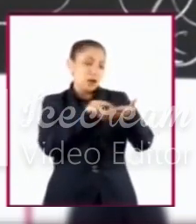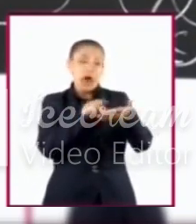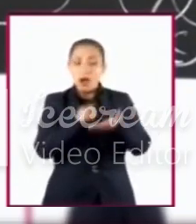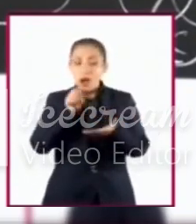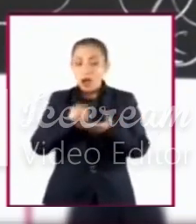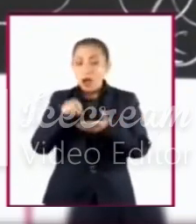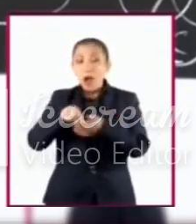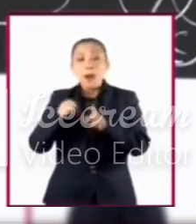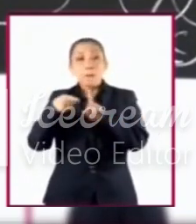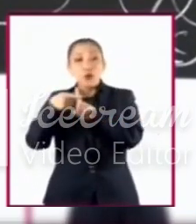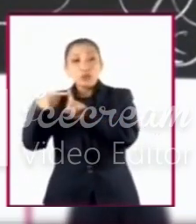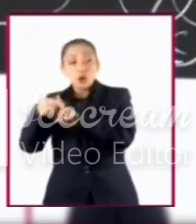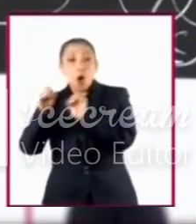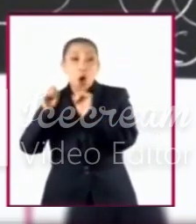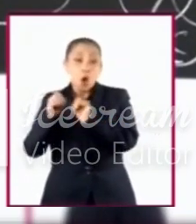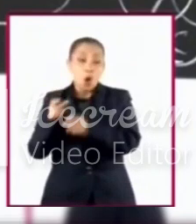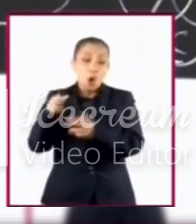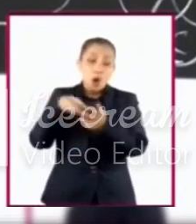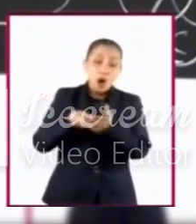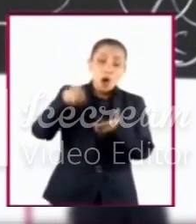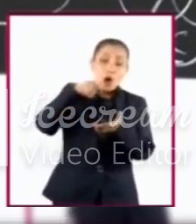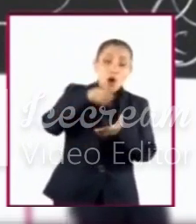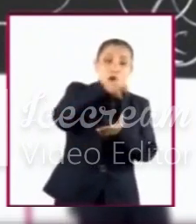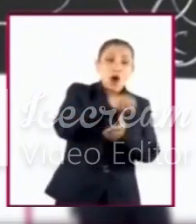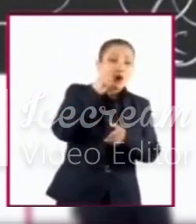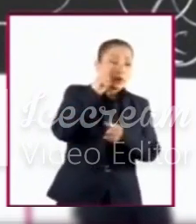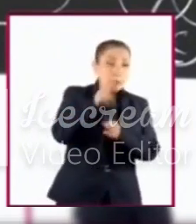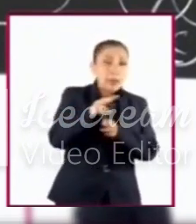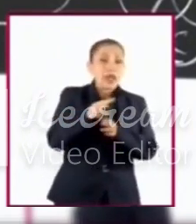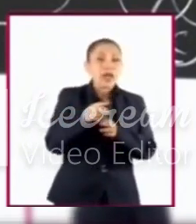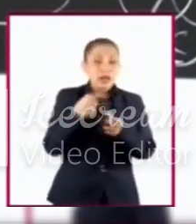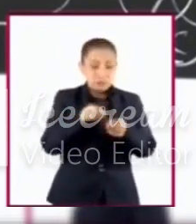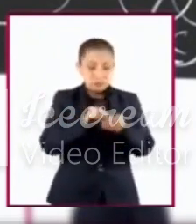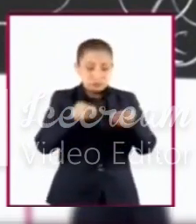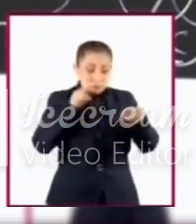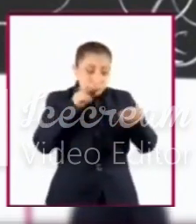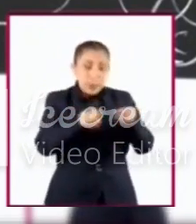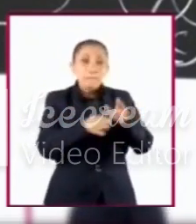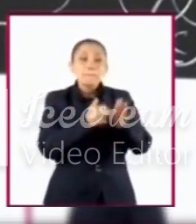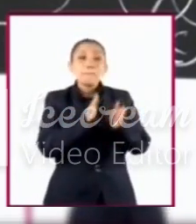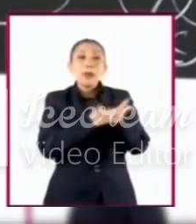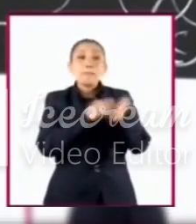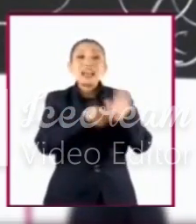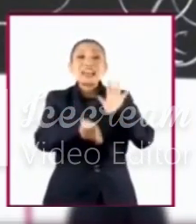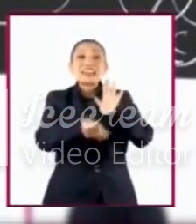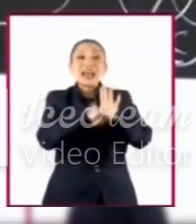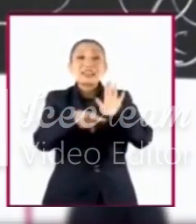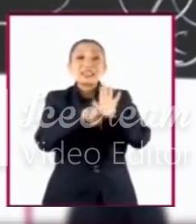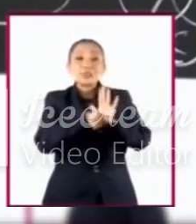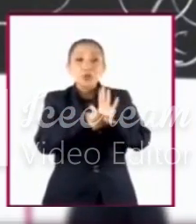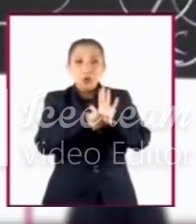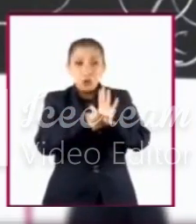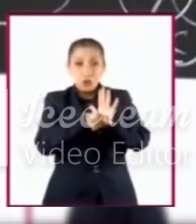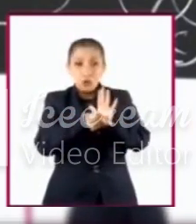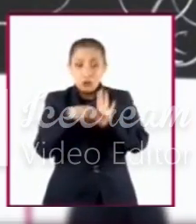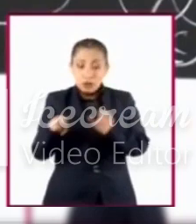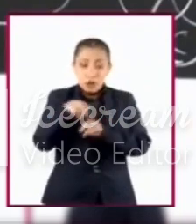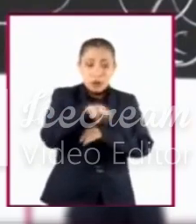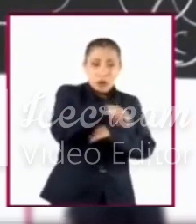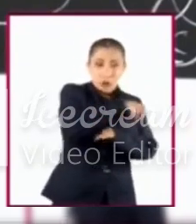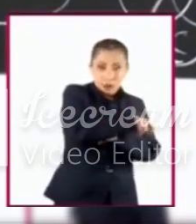positivo, o bien retrocederá brincando tantos números como indique el papel que obtuvo cuando sea